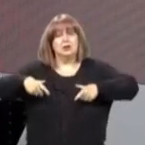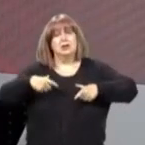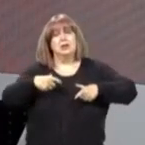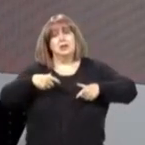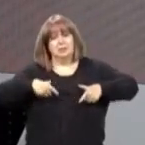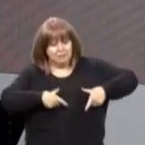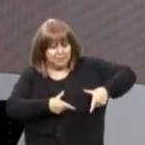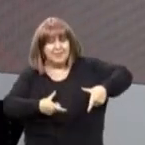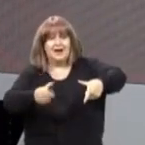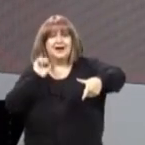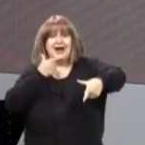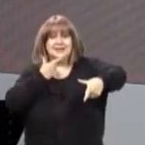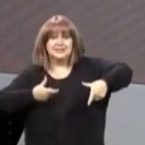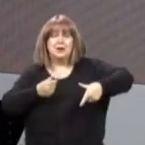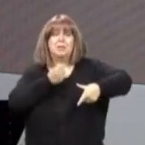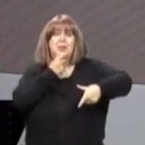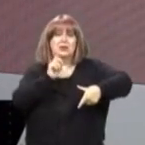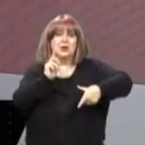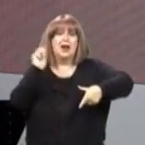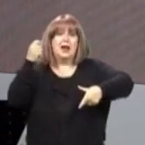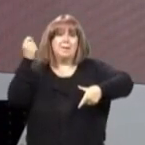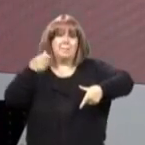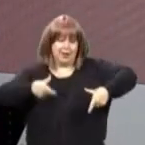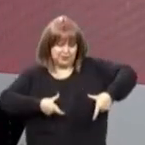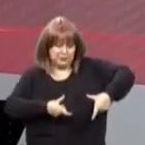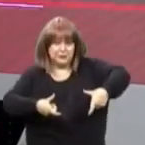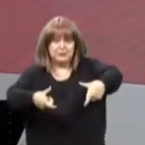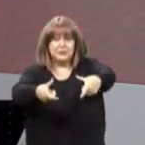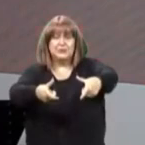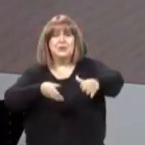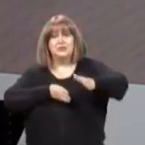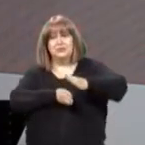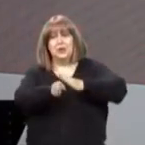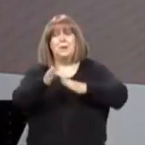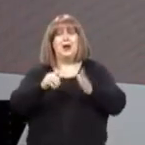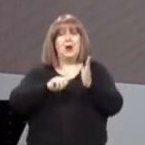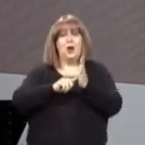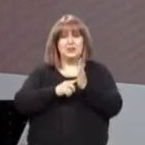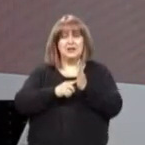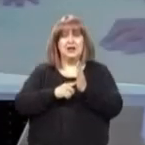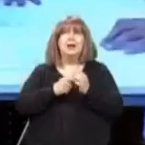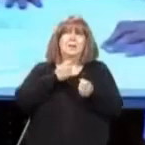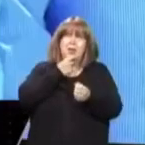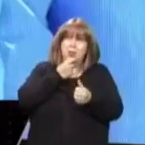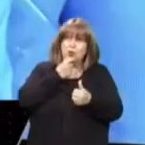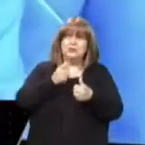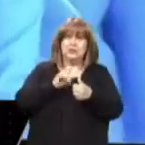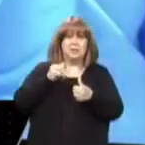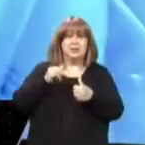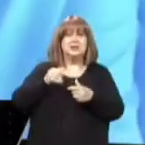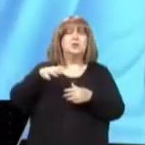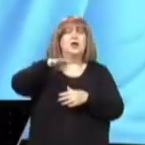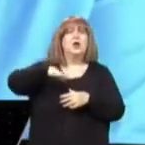toda la energía, porque la guerra complicó, por ejemplo, las exportaciones de Rusia. Claro. Vos lo contaste mucho en el invierno. Sí, sí, y lo veíamos venir a